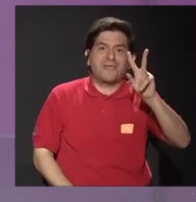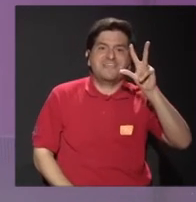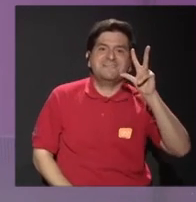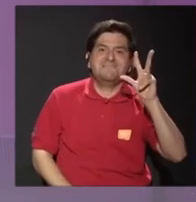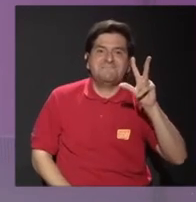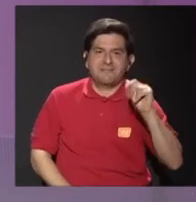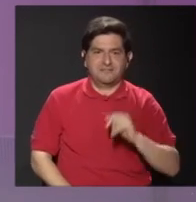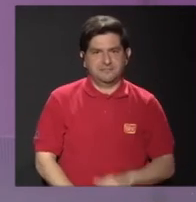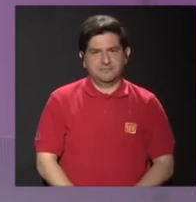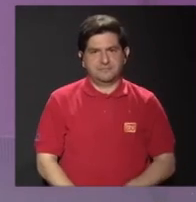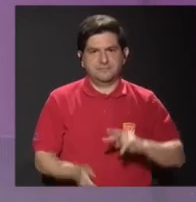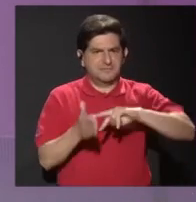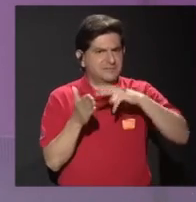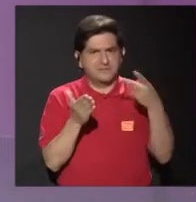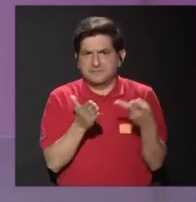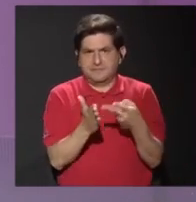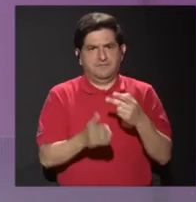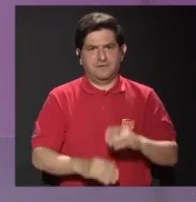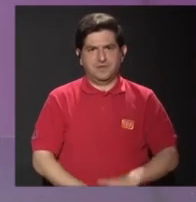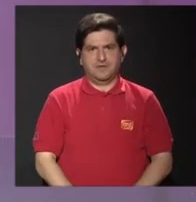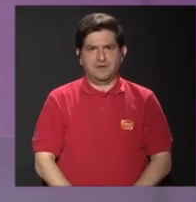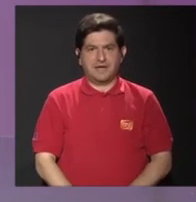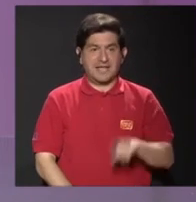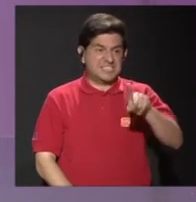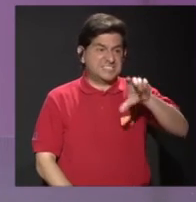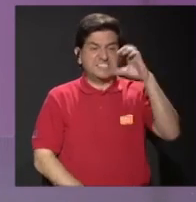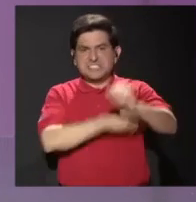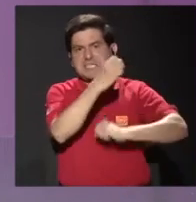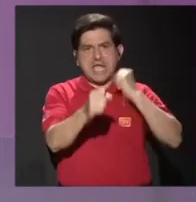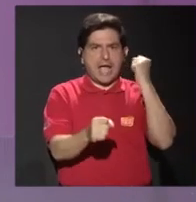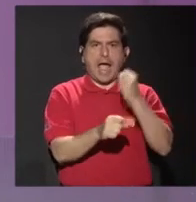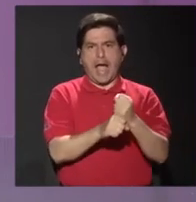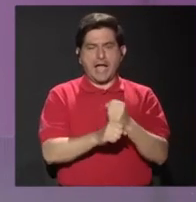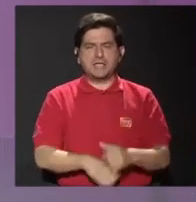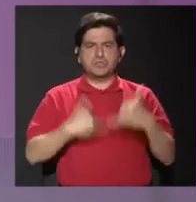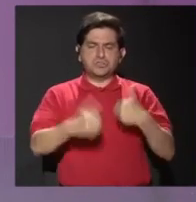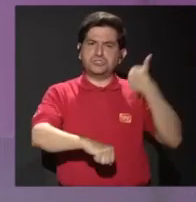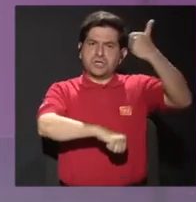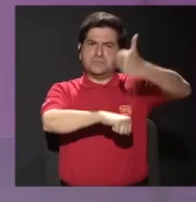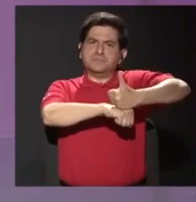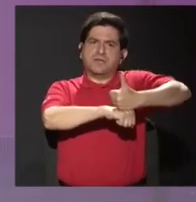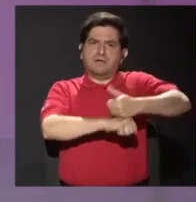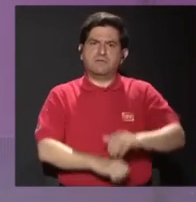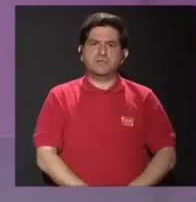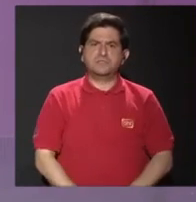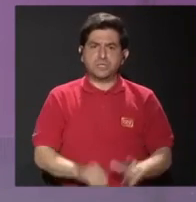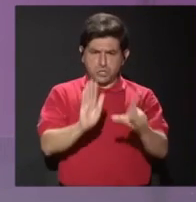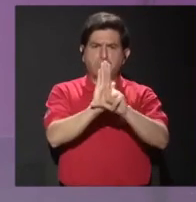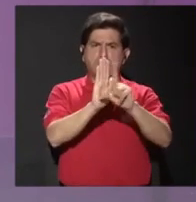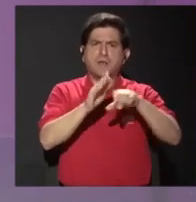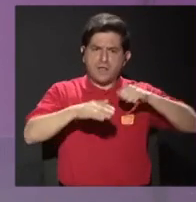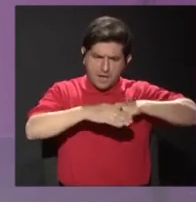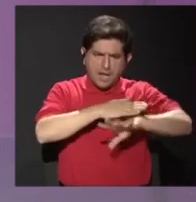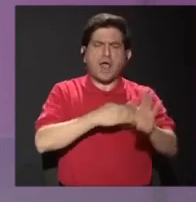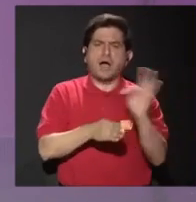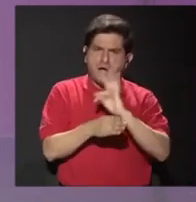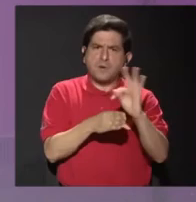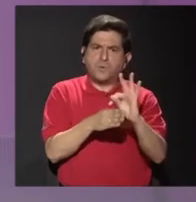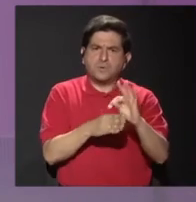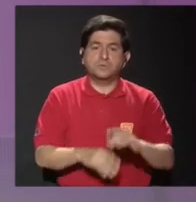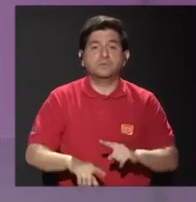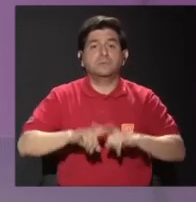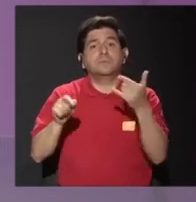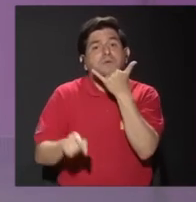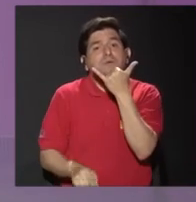es decir veremos los 100 años de promulgación de que es legal el aborto terapeútico